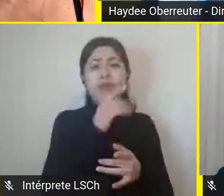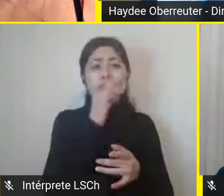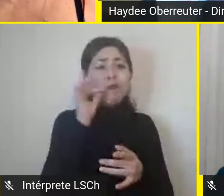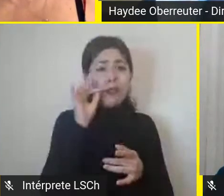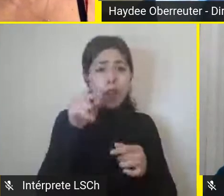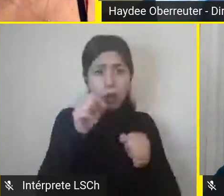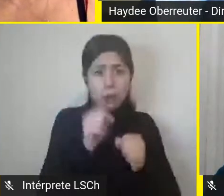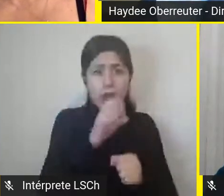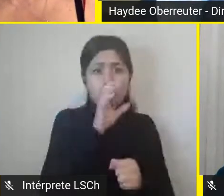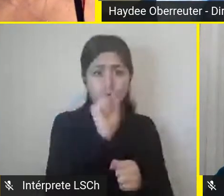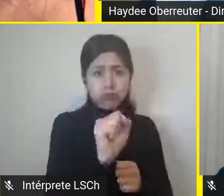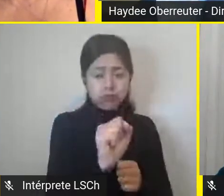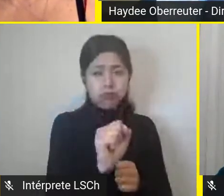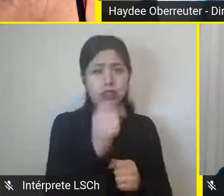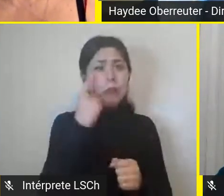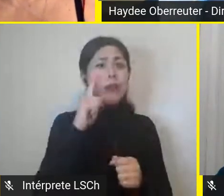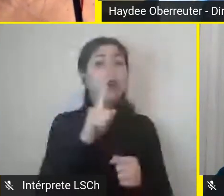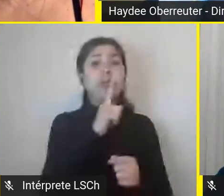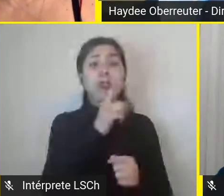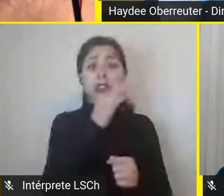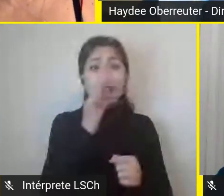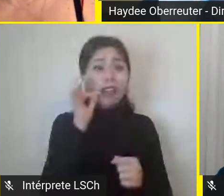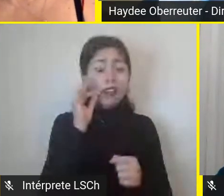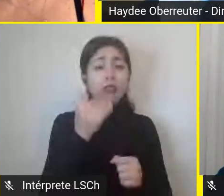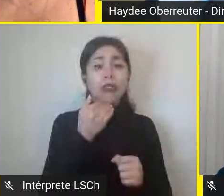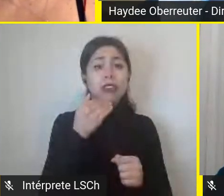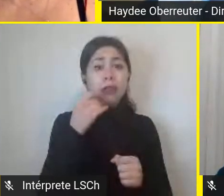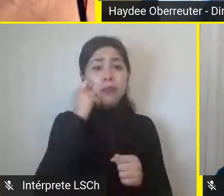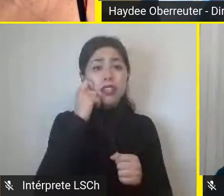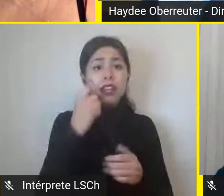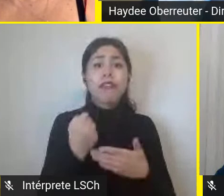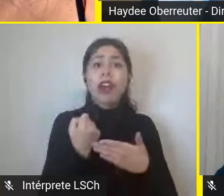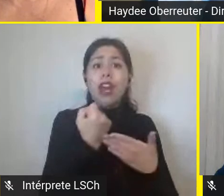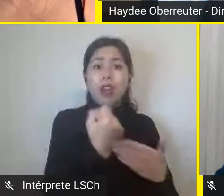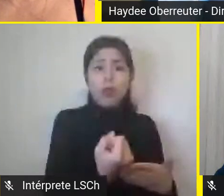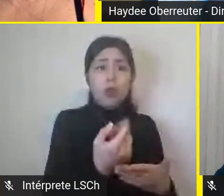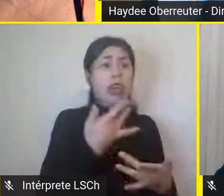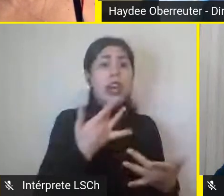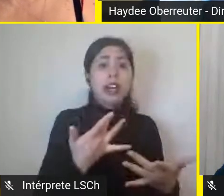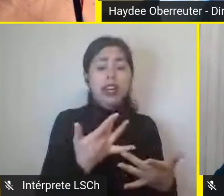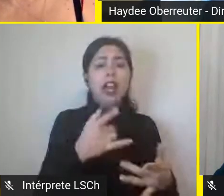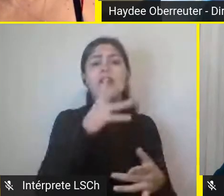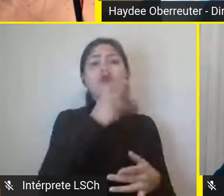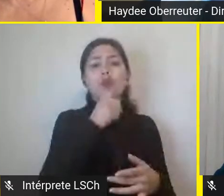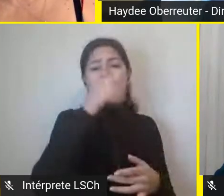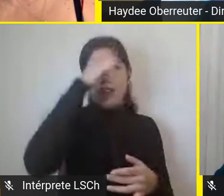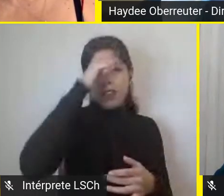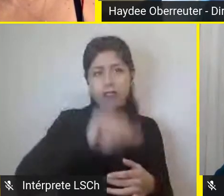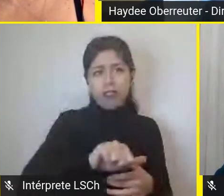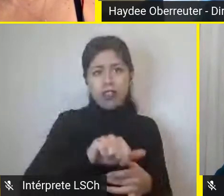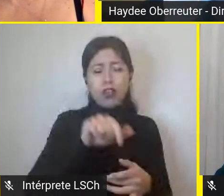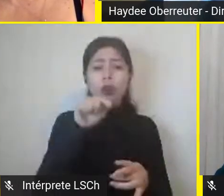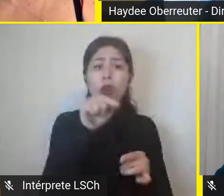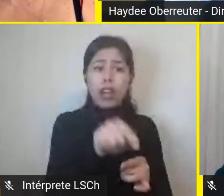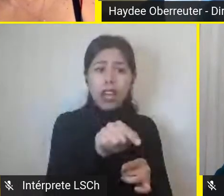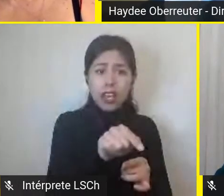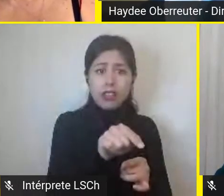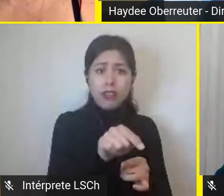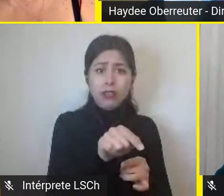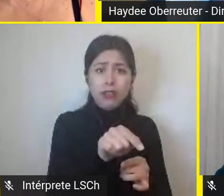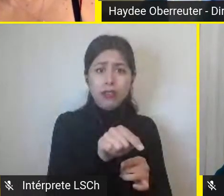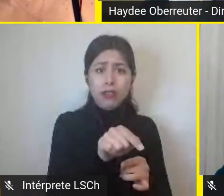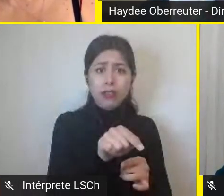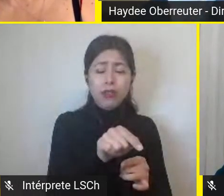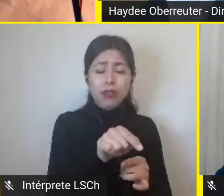pero el silencio también es una contribución a la impunidad. Y eso es algo que yo no estoy dispuesta a